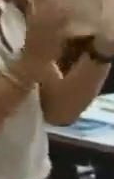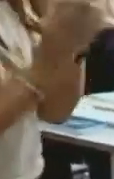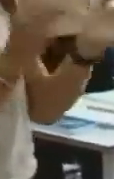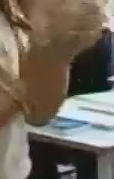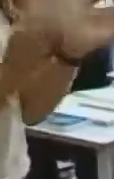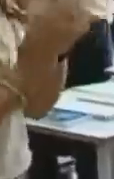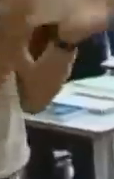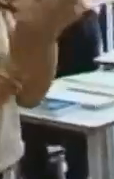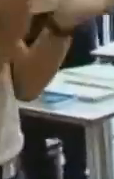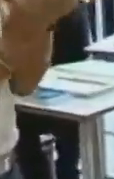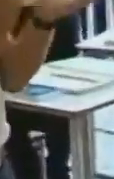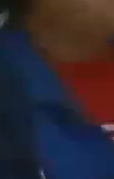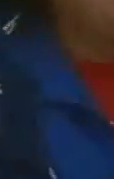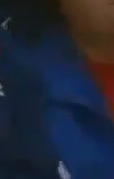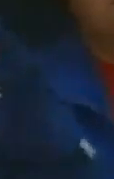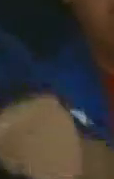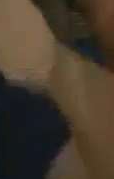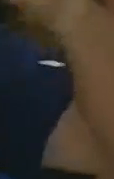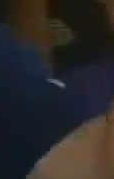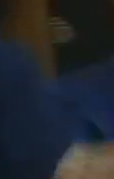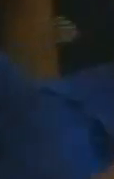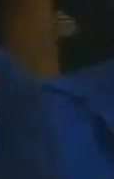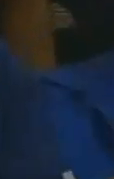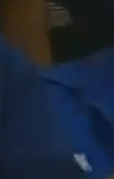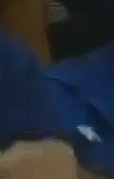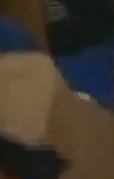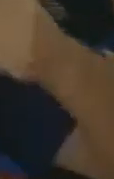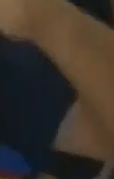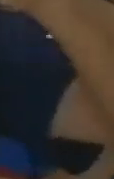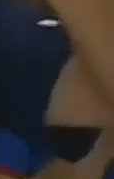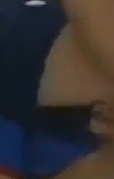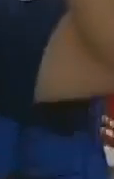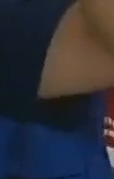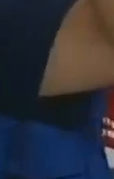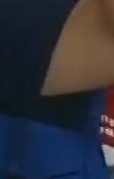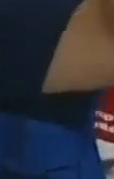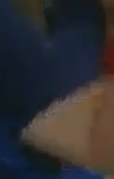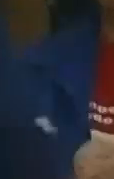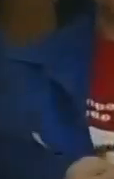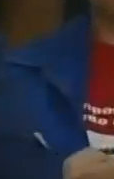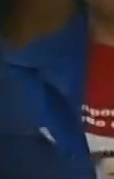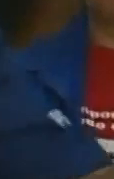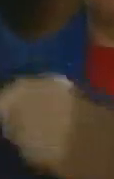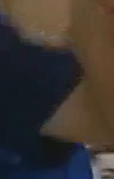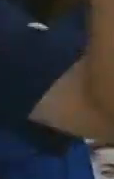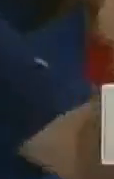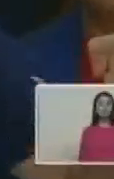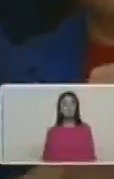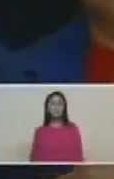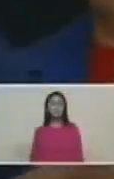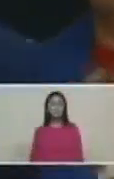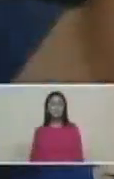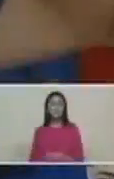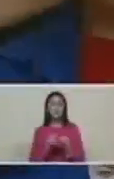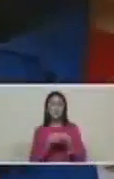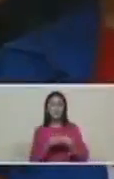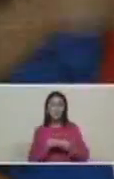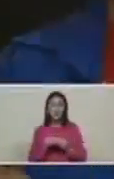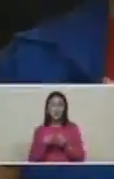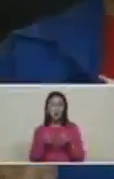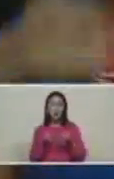posible en revolución. Y que en el marco del programa de recuperación económica, crecimiento